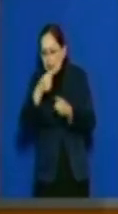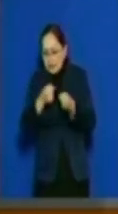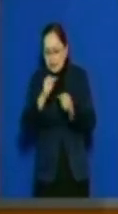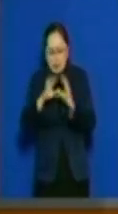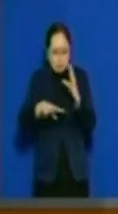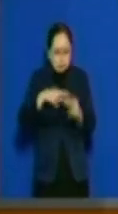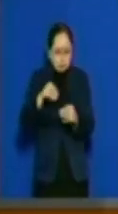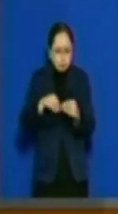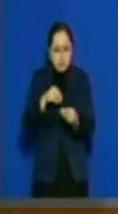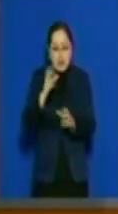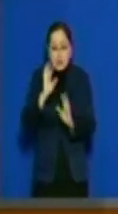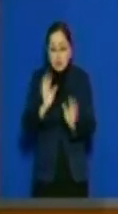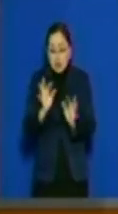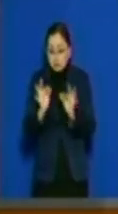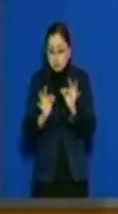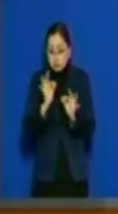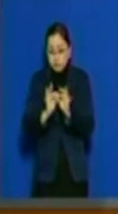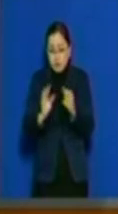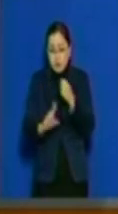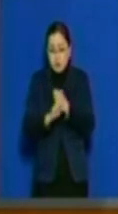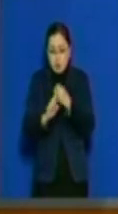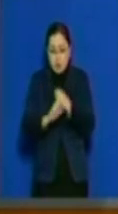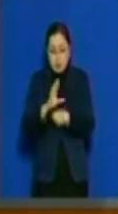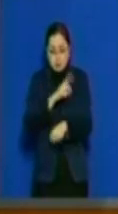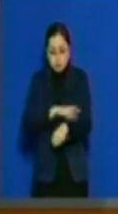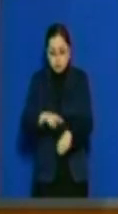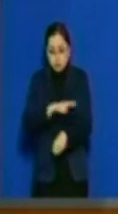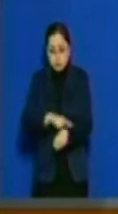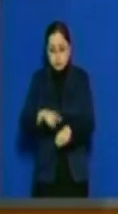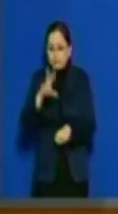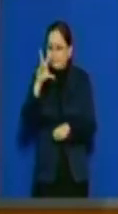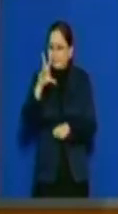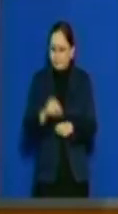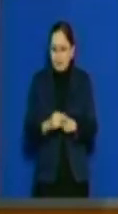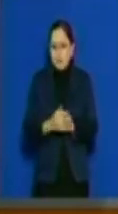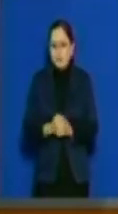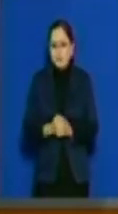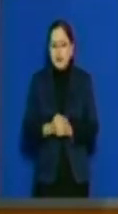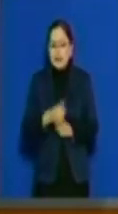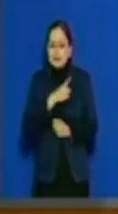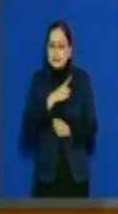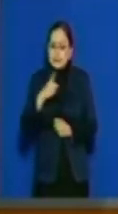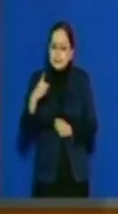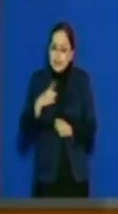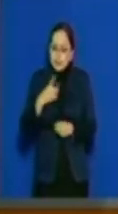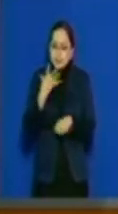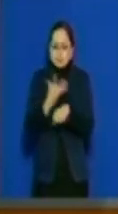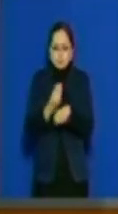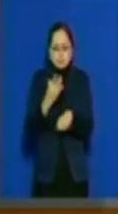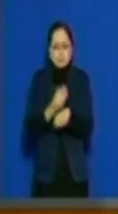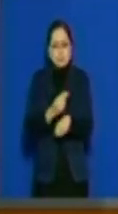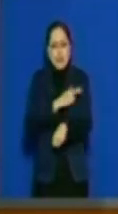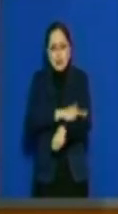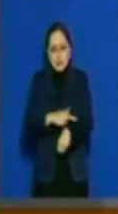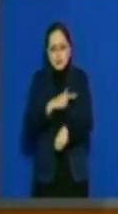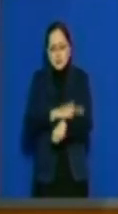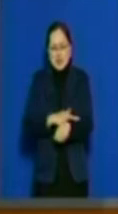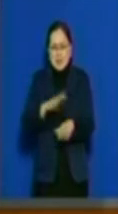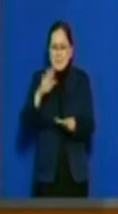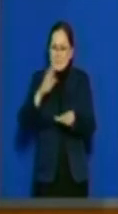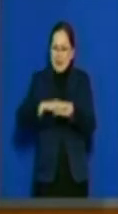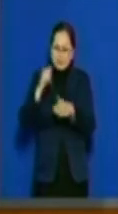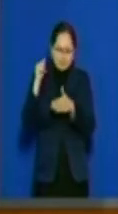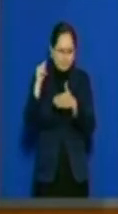solución de este problema. Esto debe solucionarse yendo al fondo. En el país